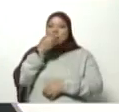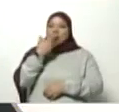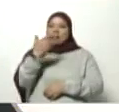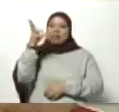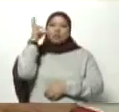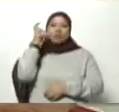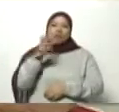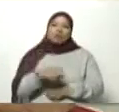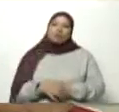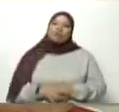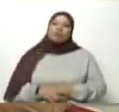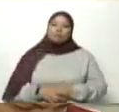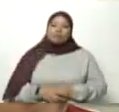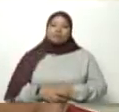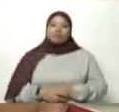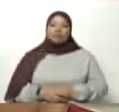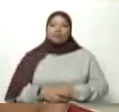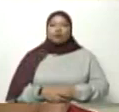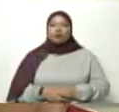escuchamos.